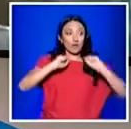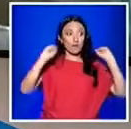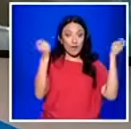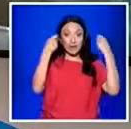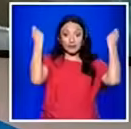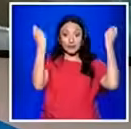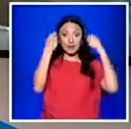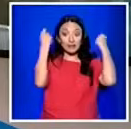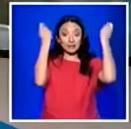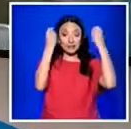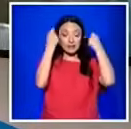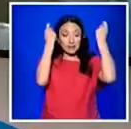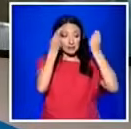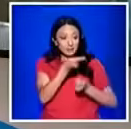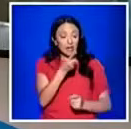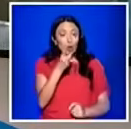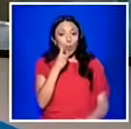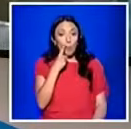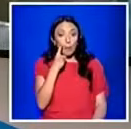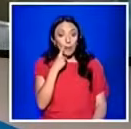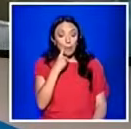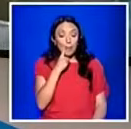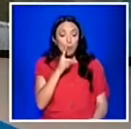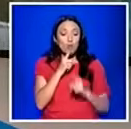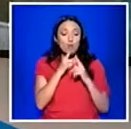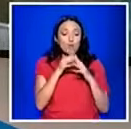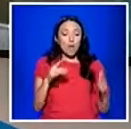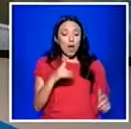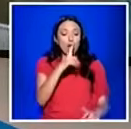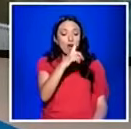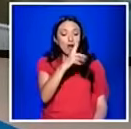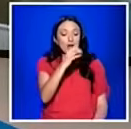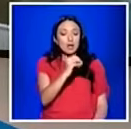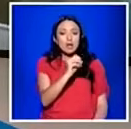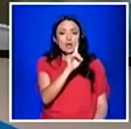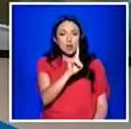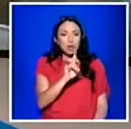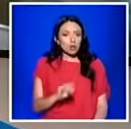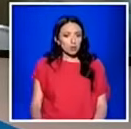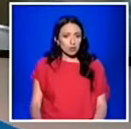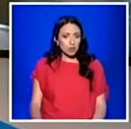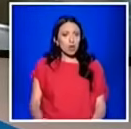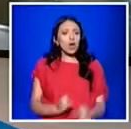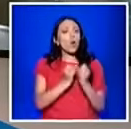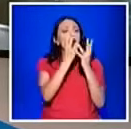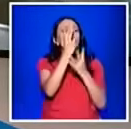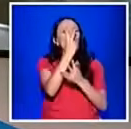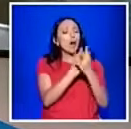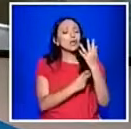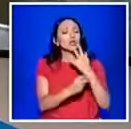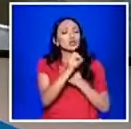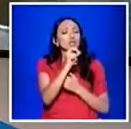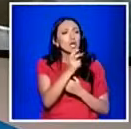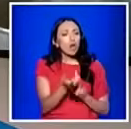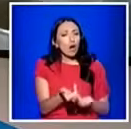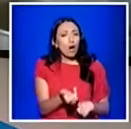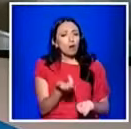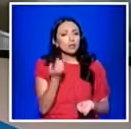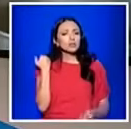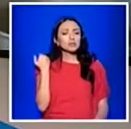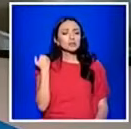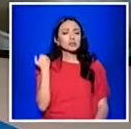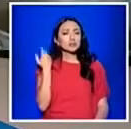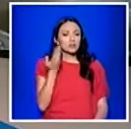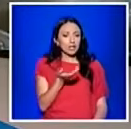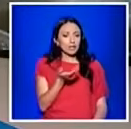para festejar como se merece, en compañía de sus familiares. No sé cuántos hijos tendrá don Antonio. Alexito, no sé